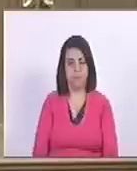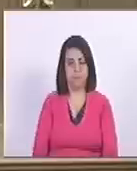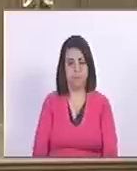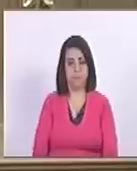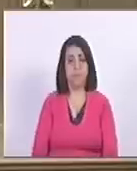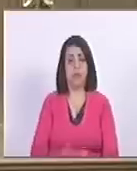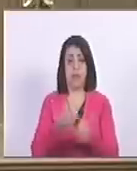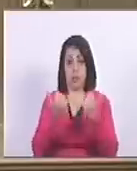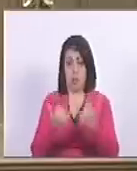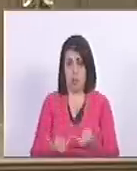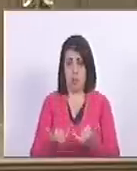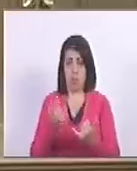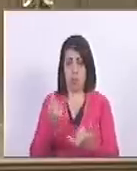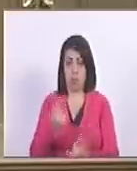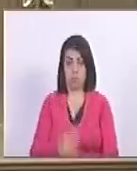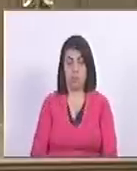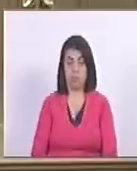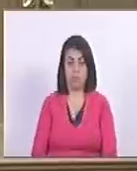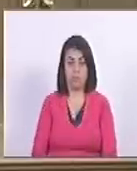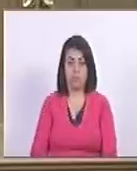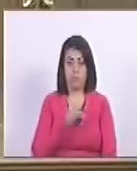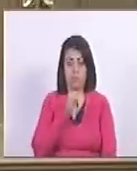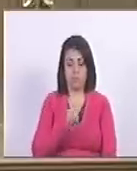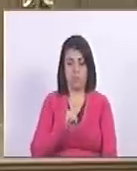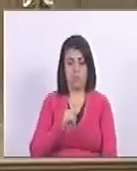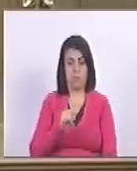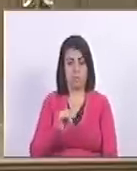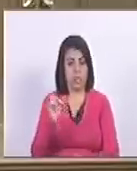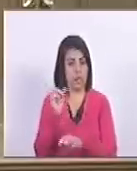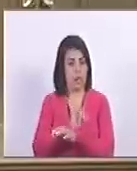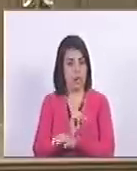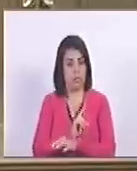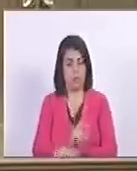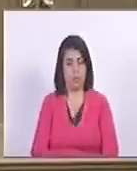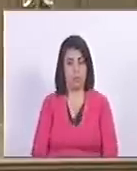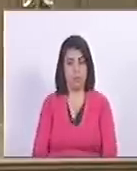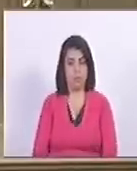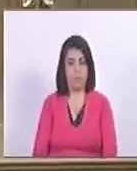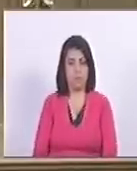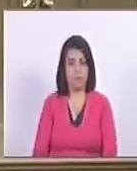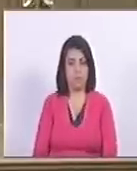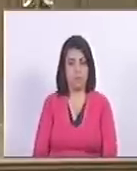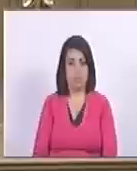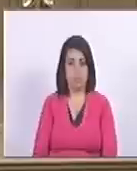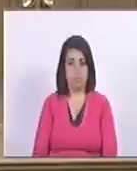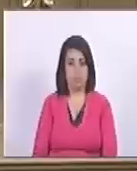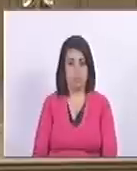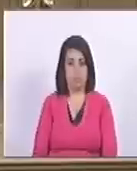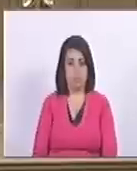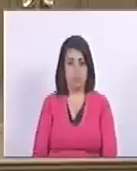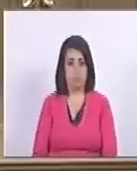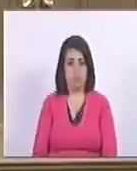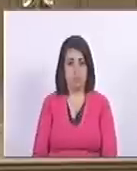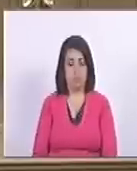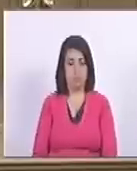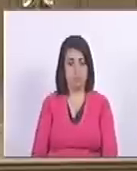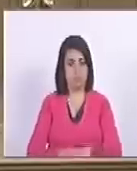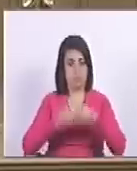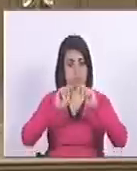Y que ahora, de la noche a la mañana, se ponen el